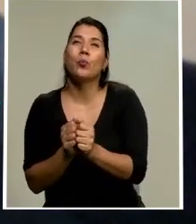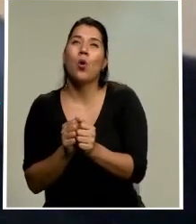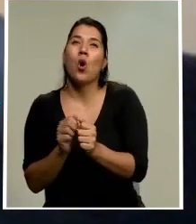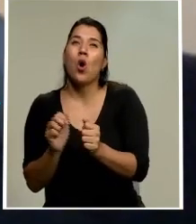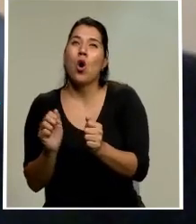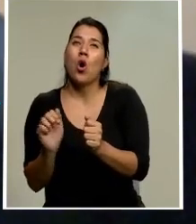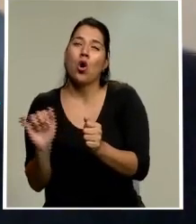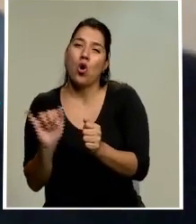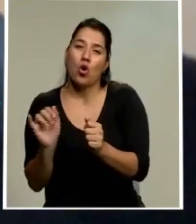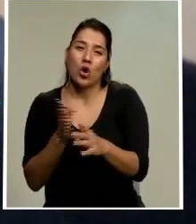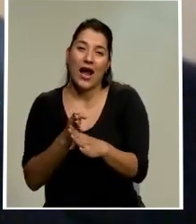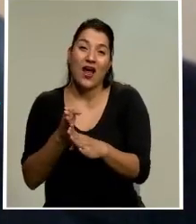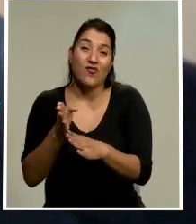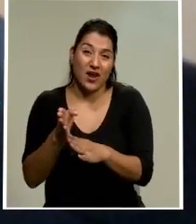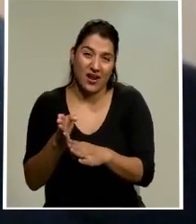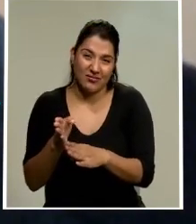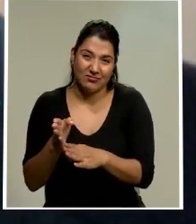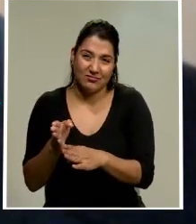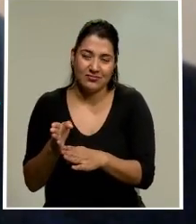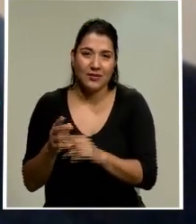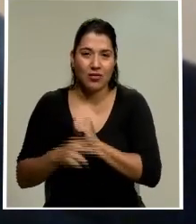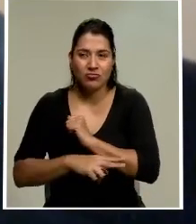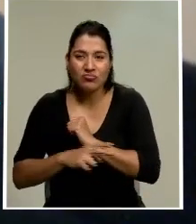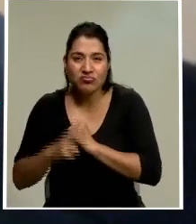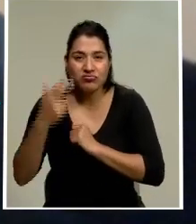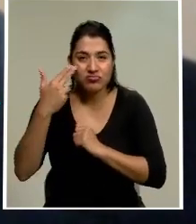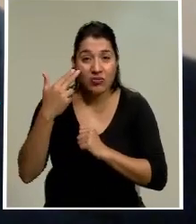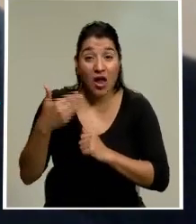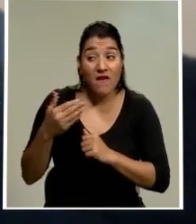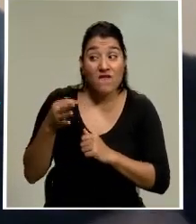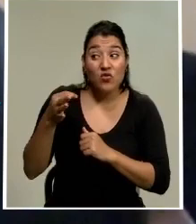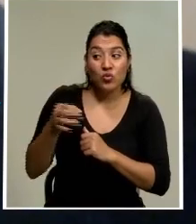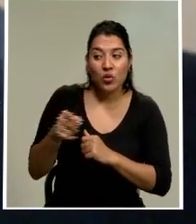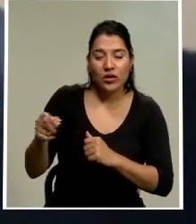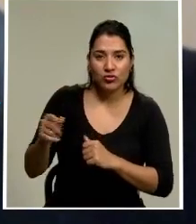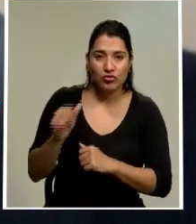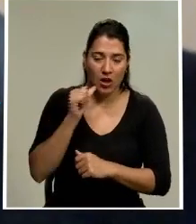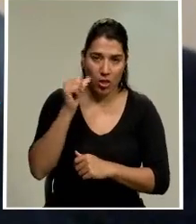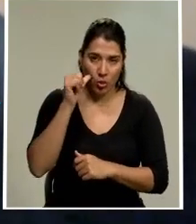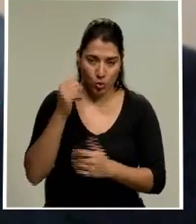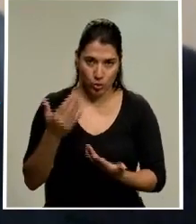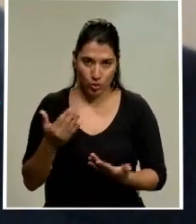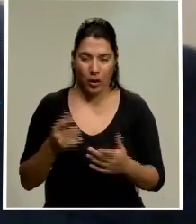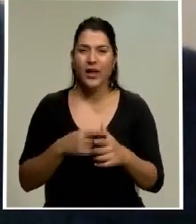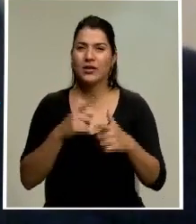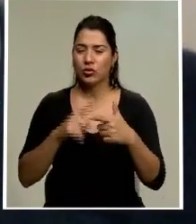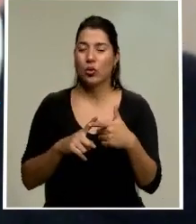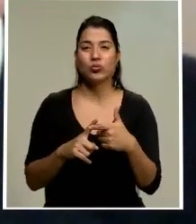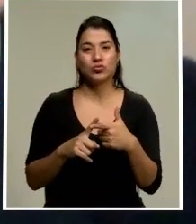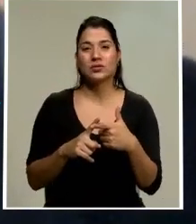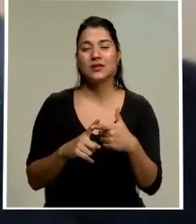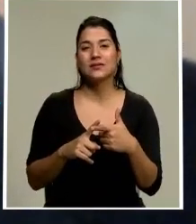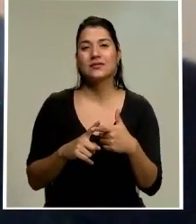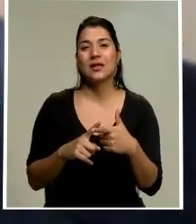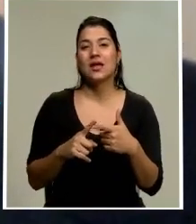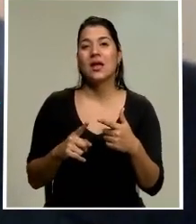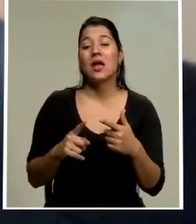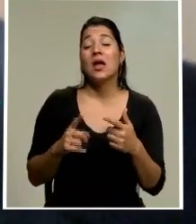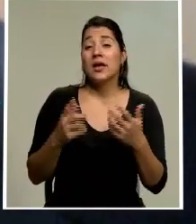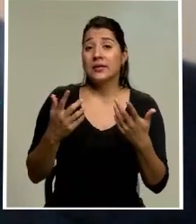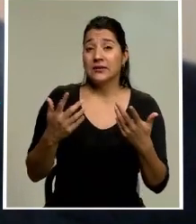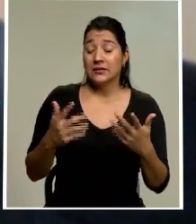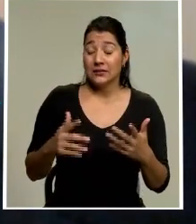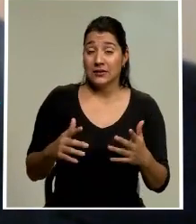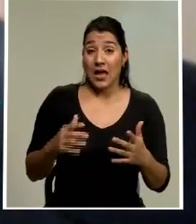de sujetos adultos. De tal forma que hay un espectro de la criminalidad, que es la criminalidad